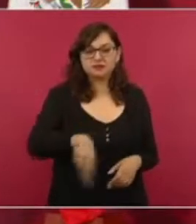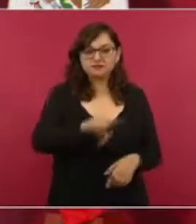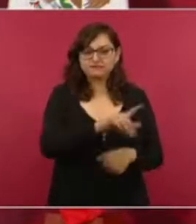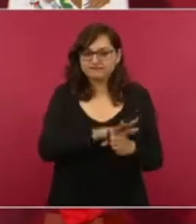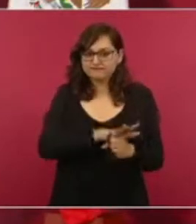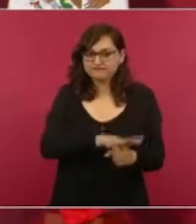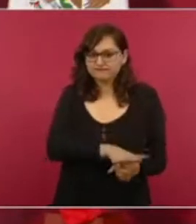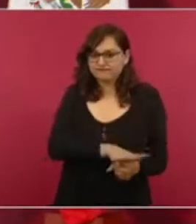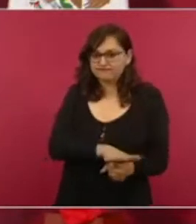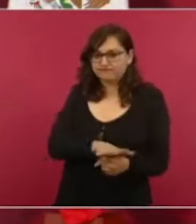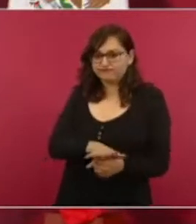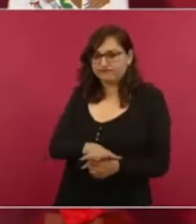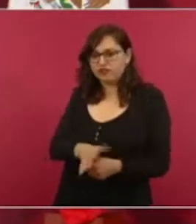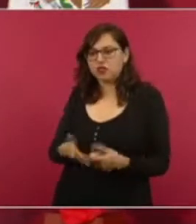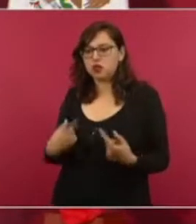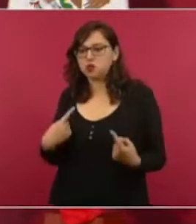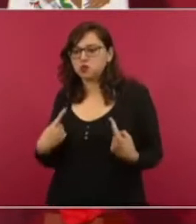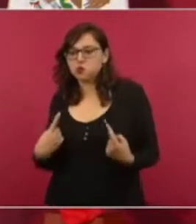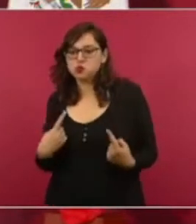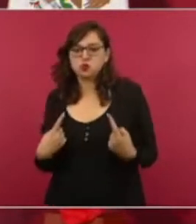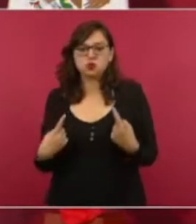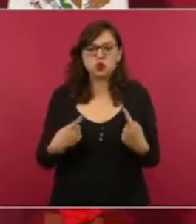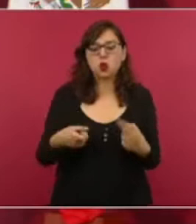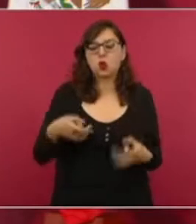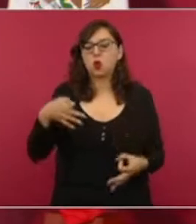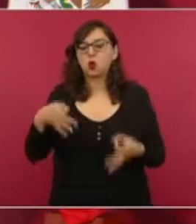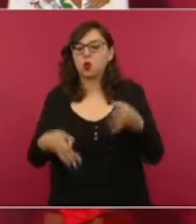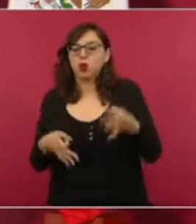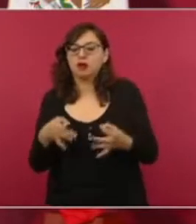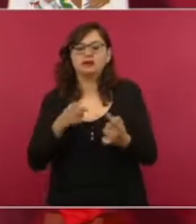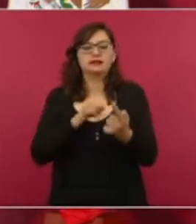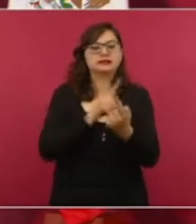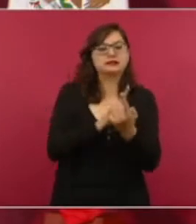y visitando a jueces,